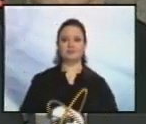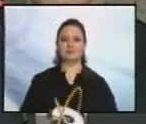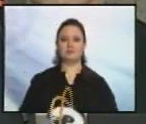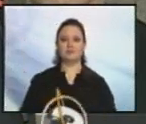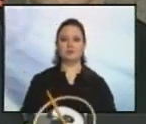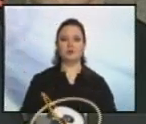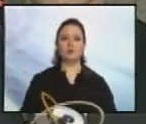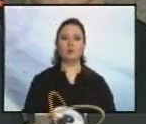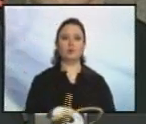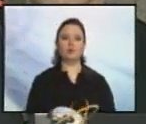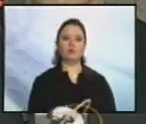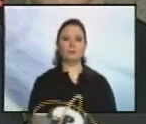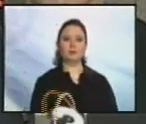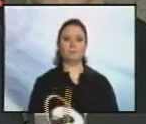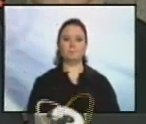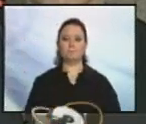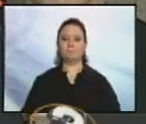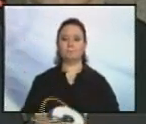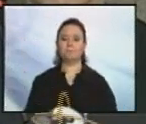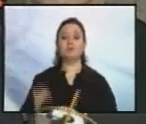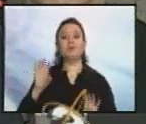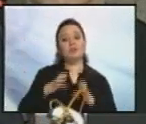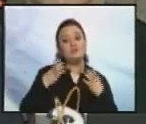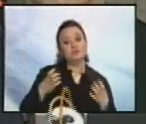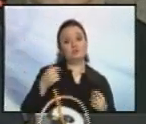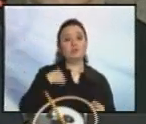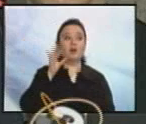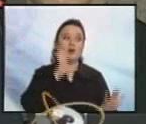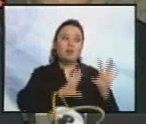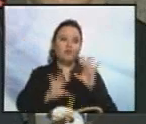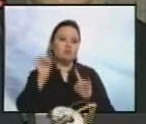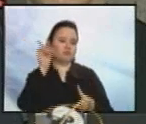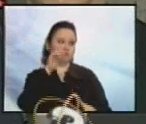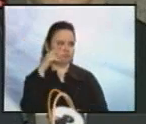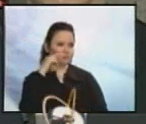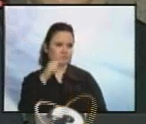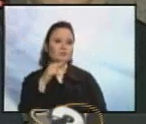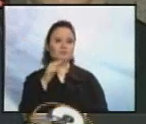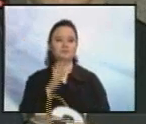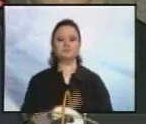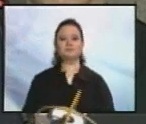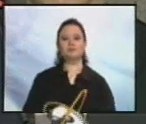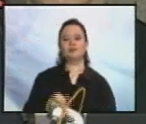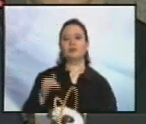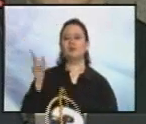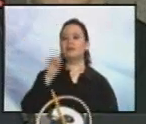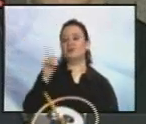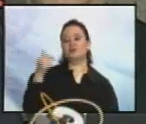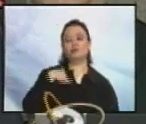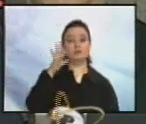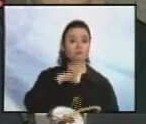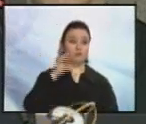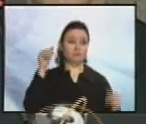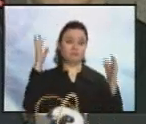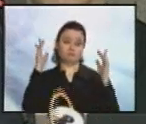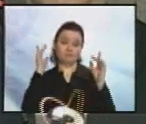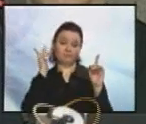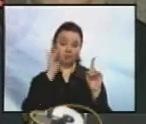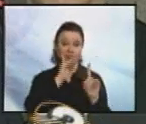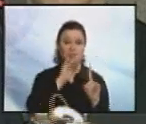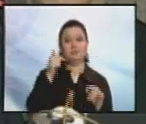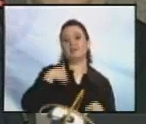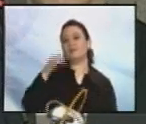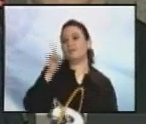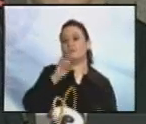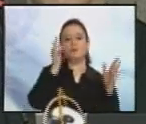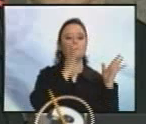que extrañaban mi ausencia de publicidad pautada no